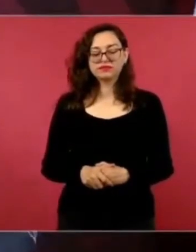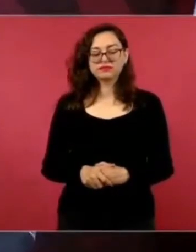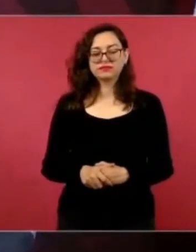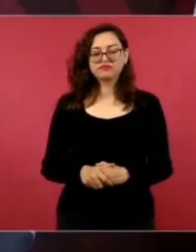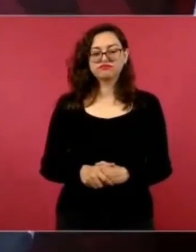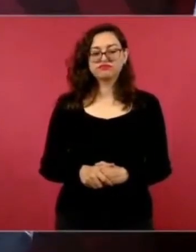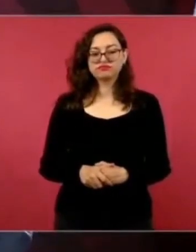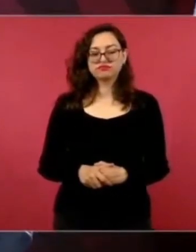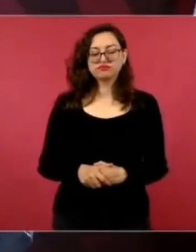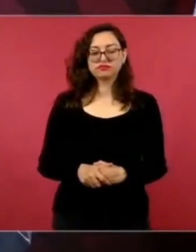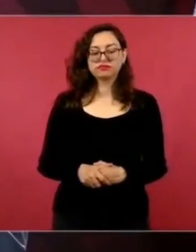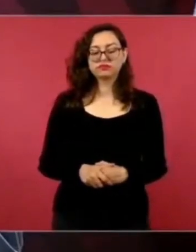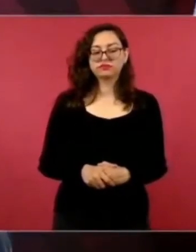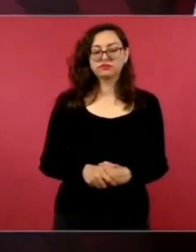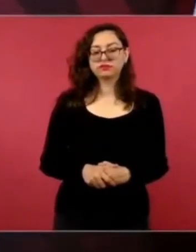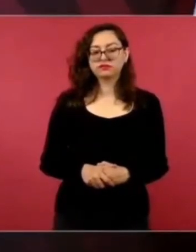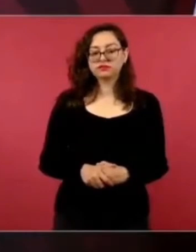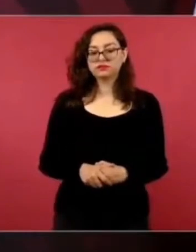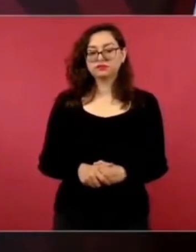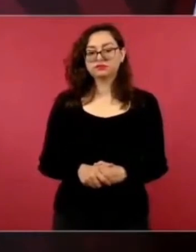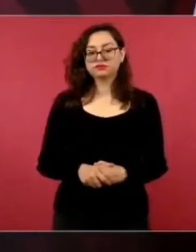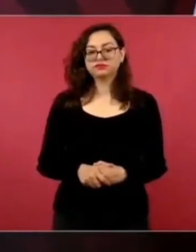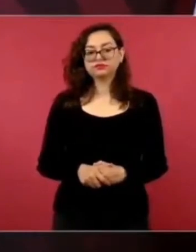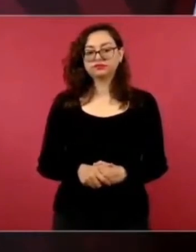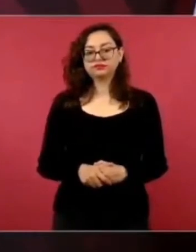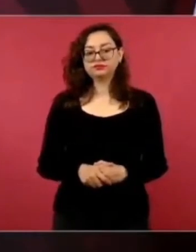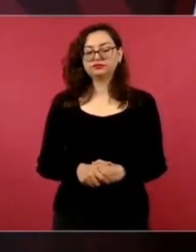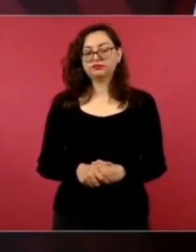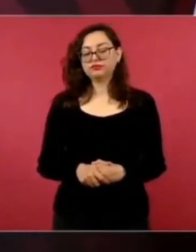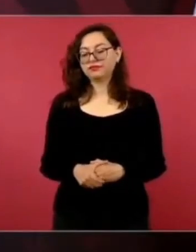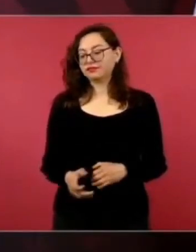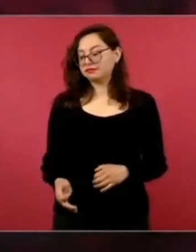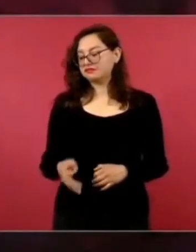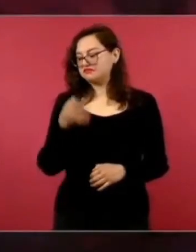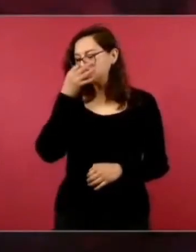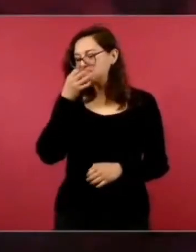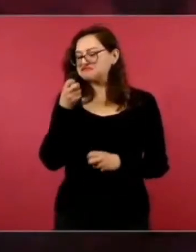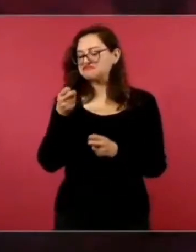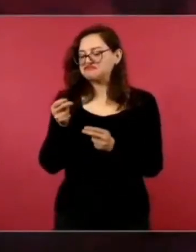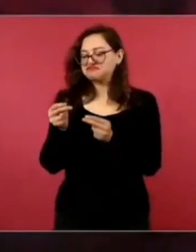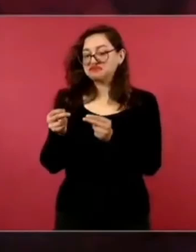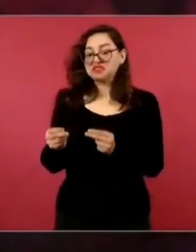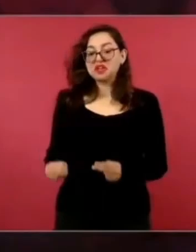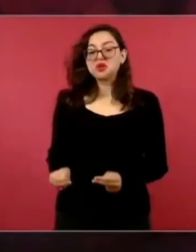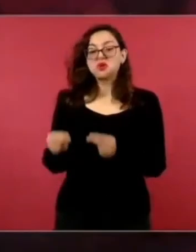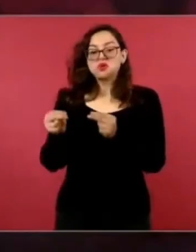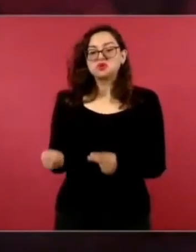a punto de hacer un negocio. Me están ofreciendo